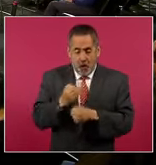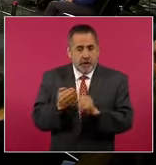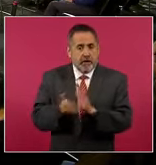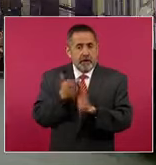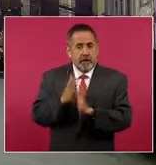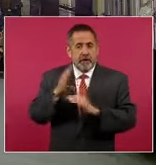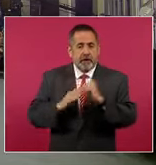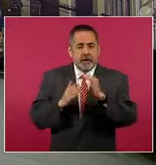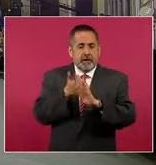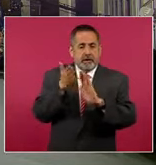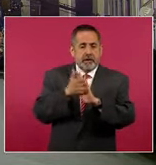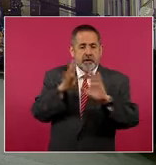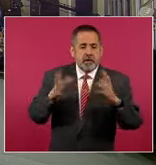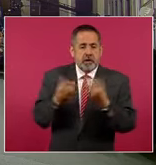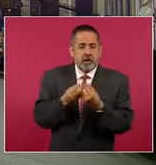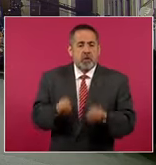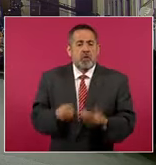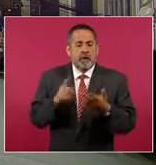son